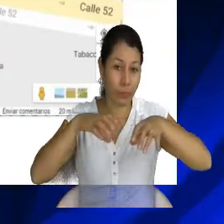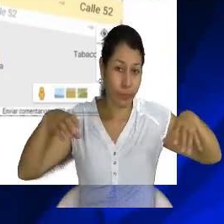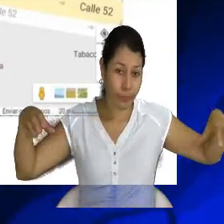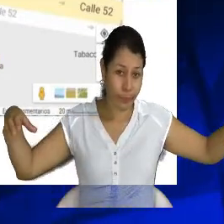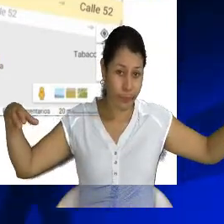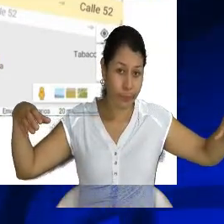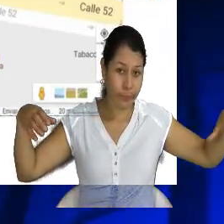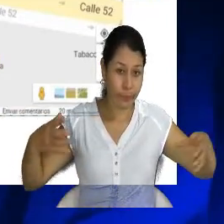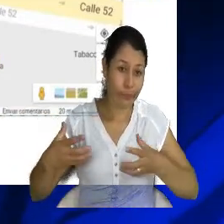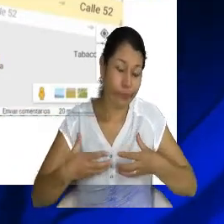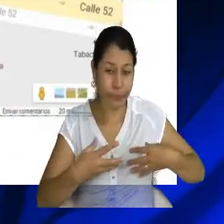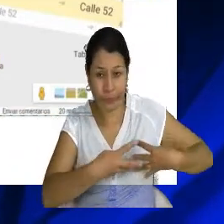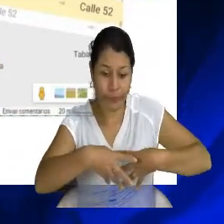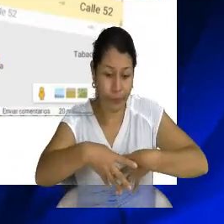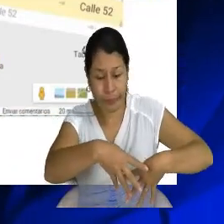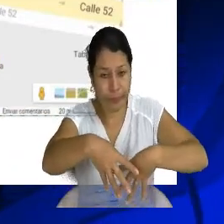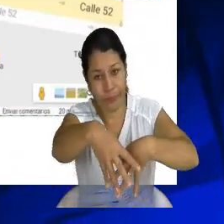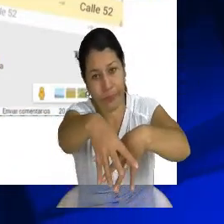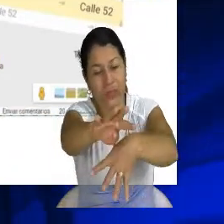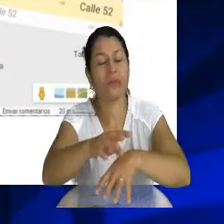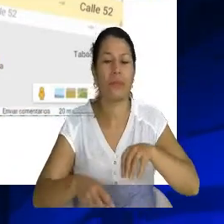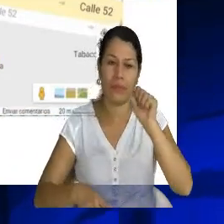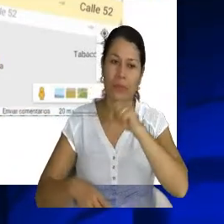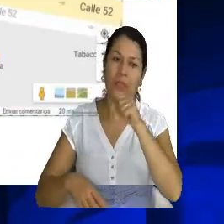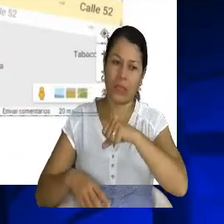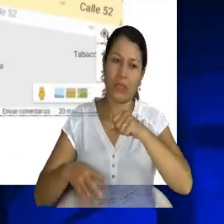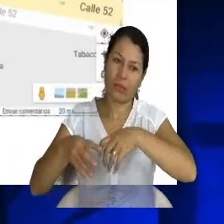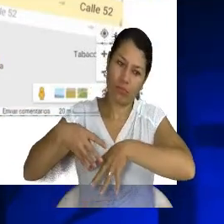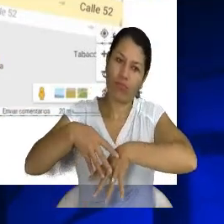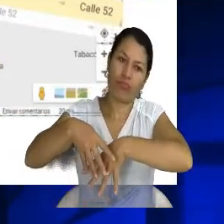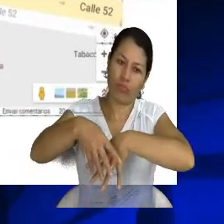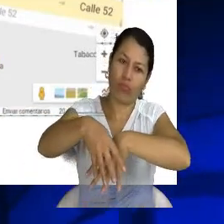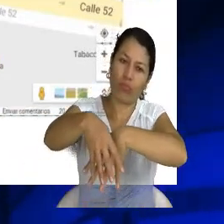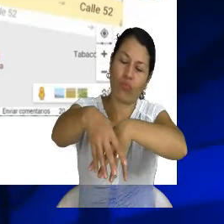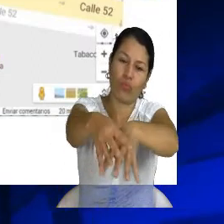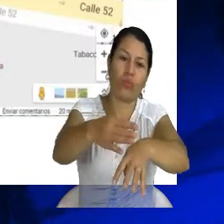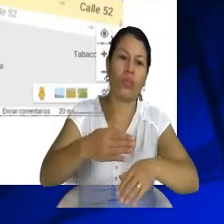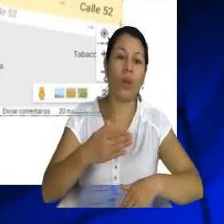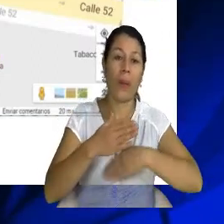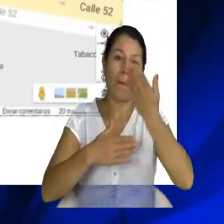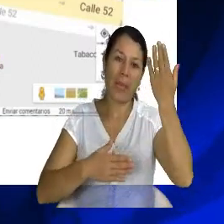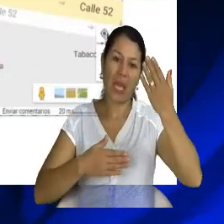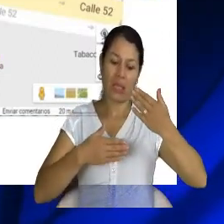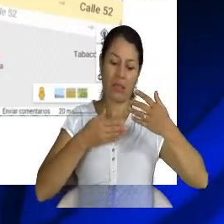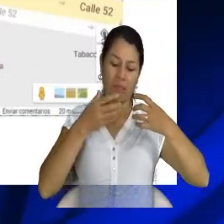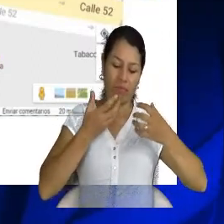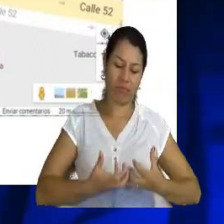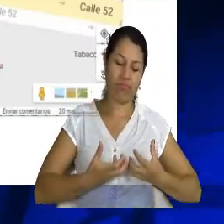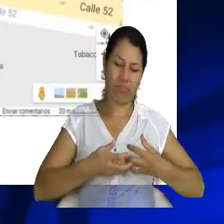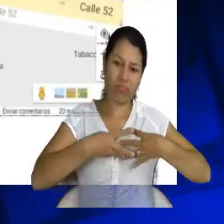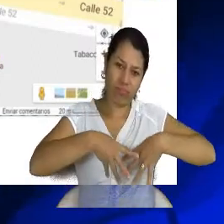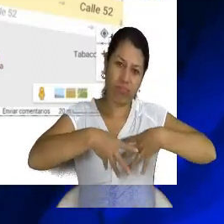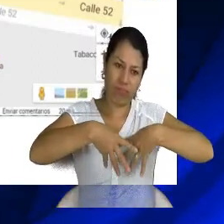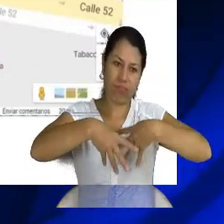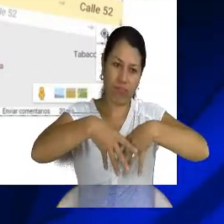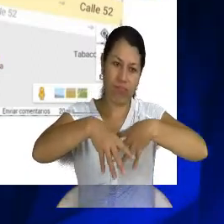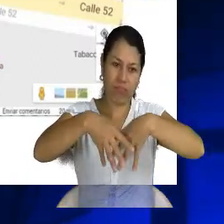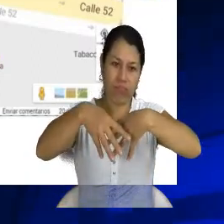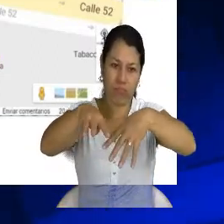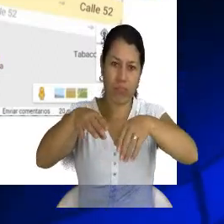del trayecto. Es el trayecto de que nos ubica cómo es que van a estar ubicados. Ahí sigue sobre la